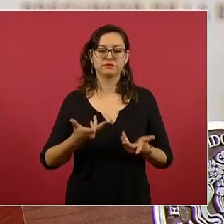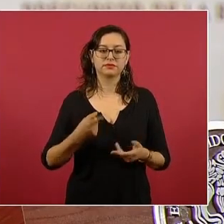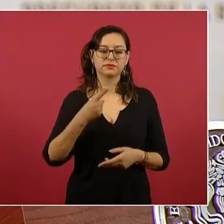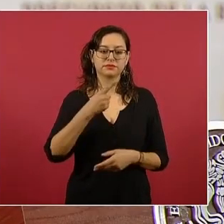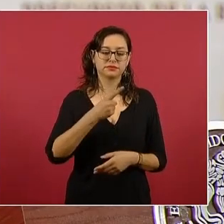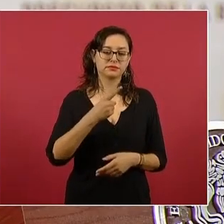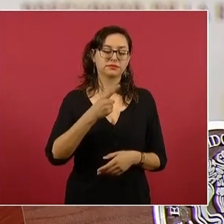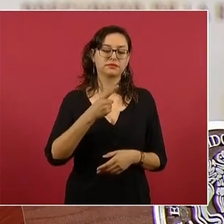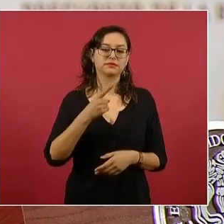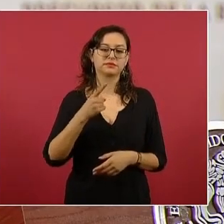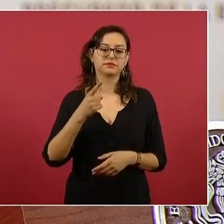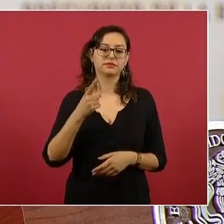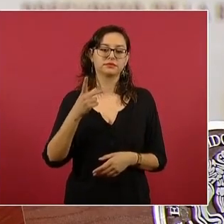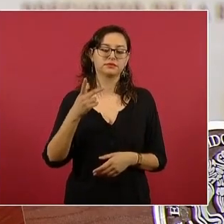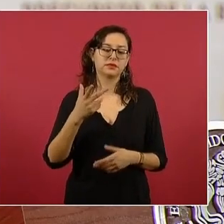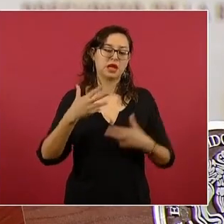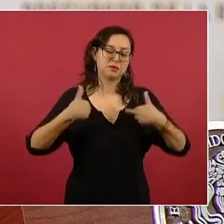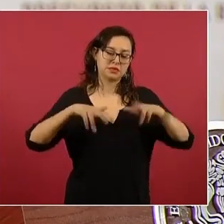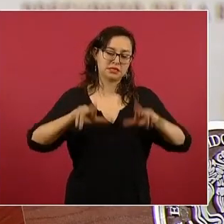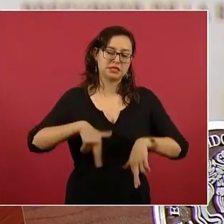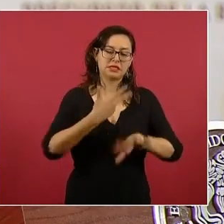Congreso, el Departamento de Estado.